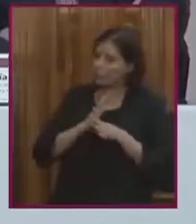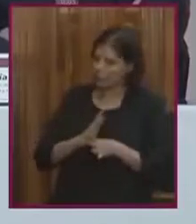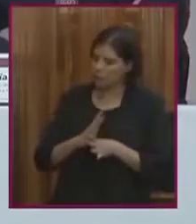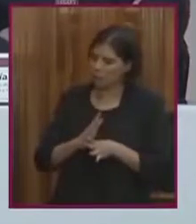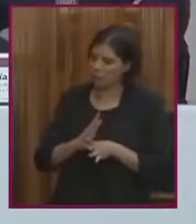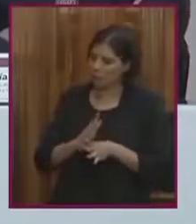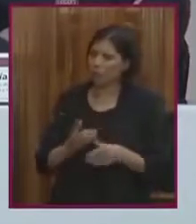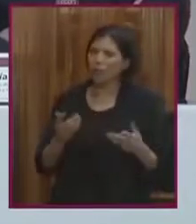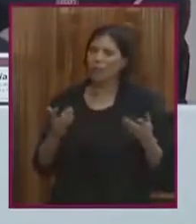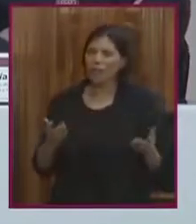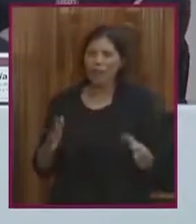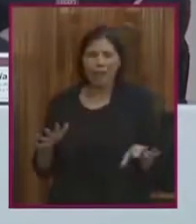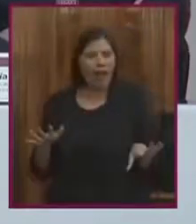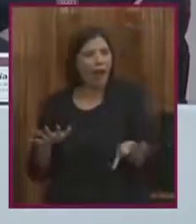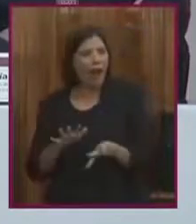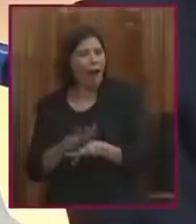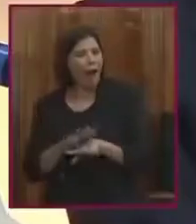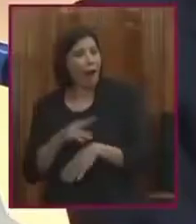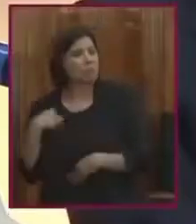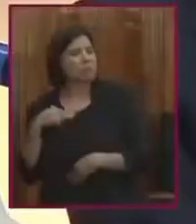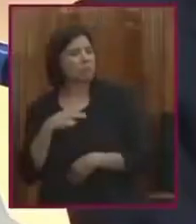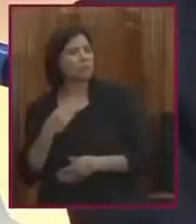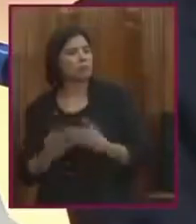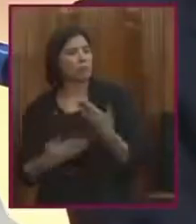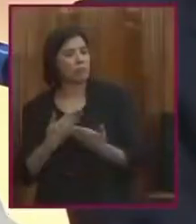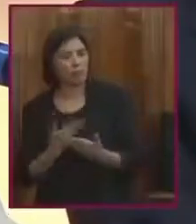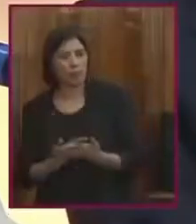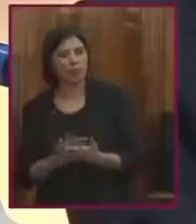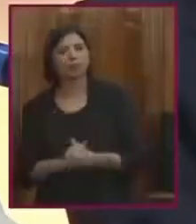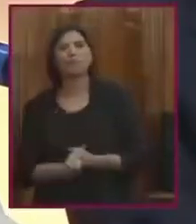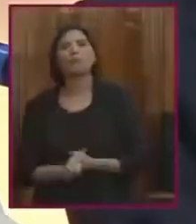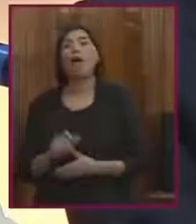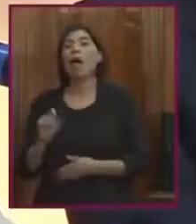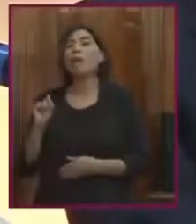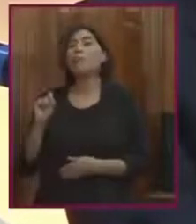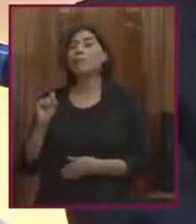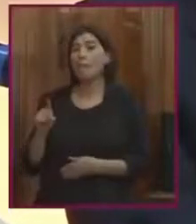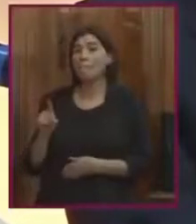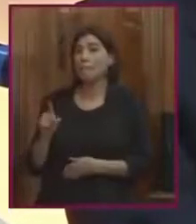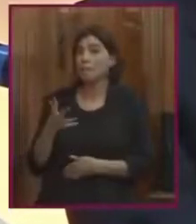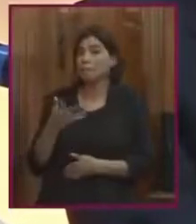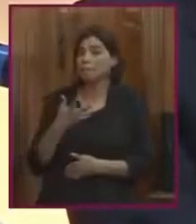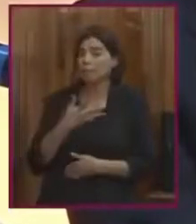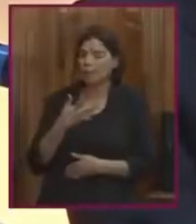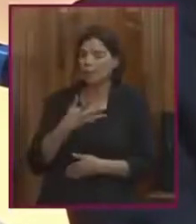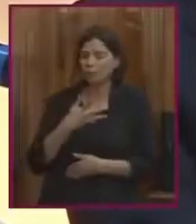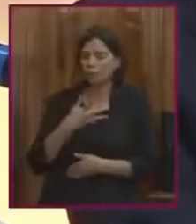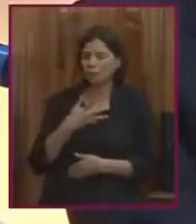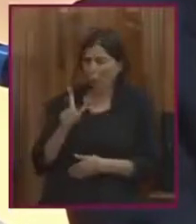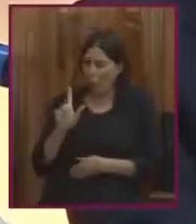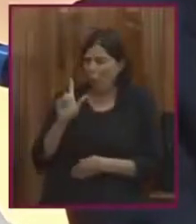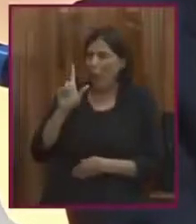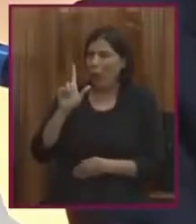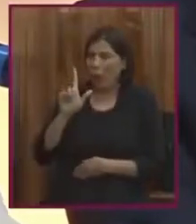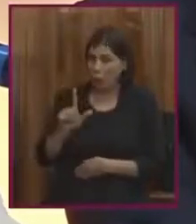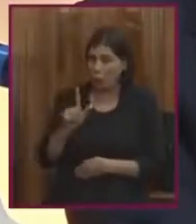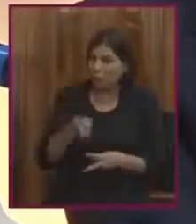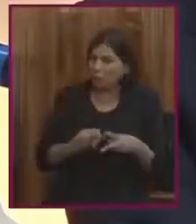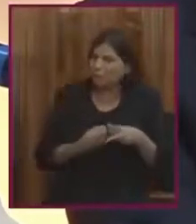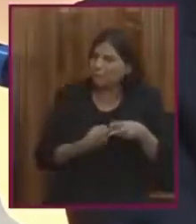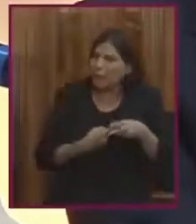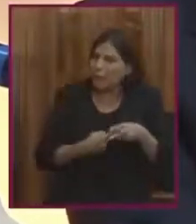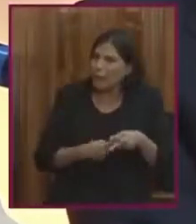cambios que queremos proponer. Pero lo mismo vamos a tener el día lunes, el